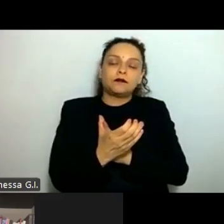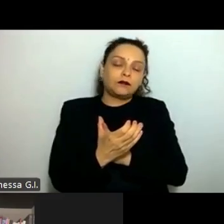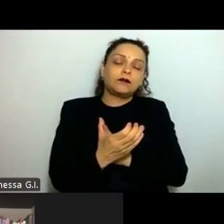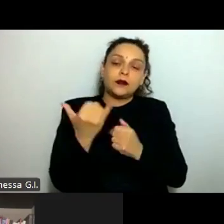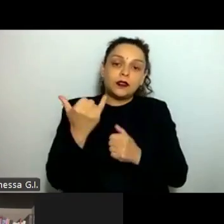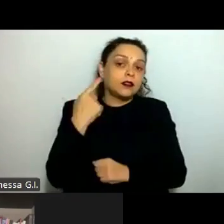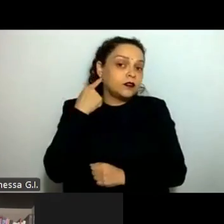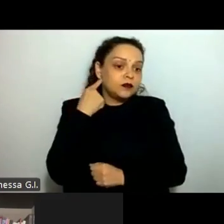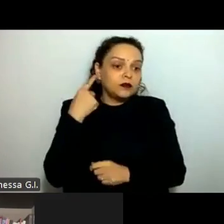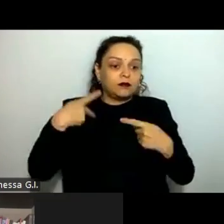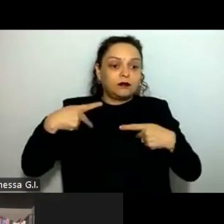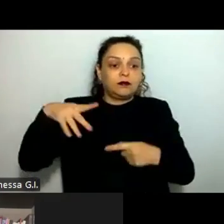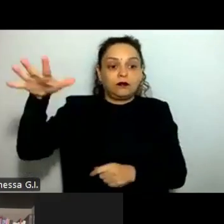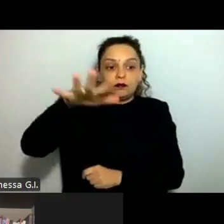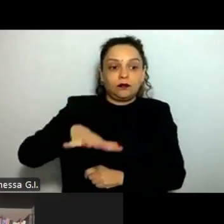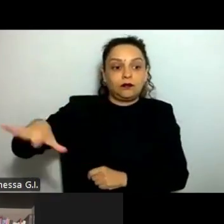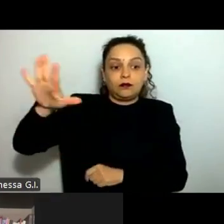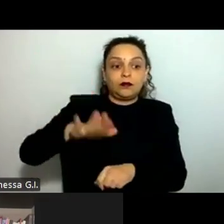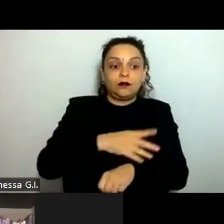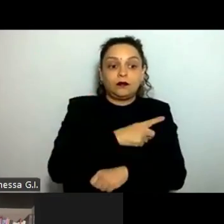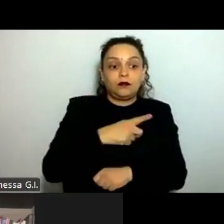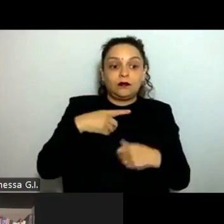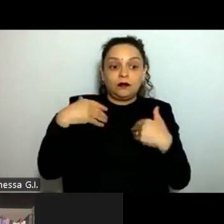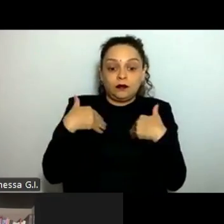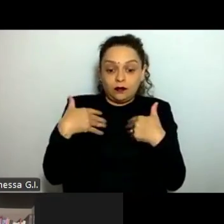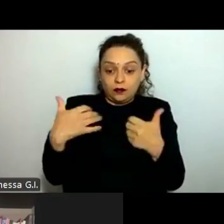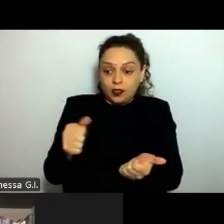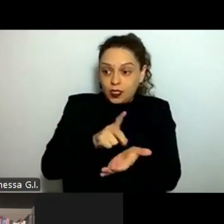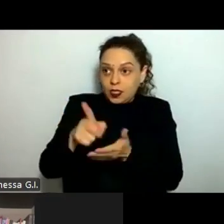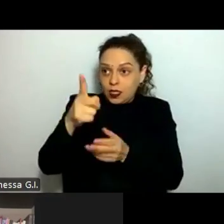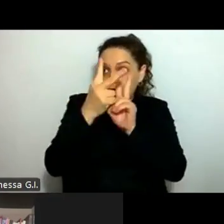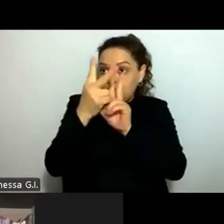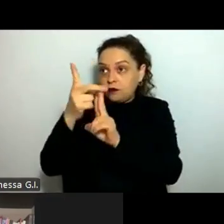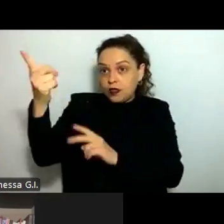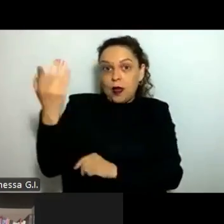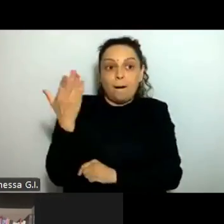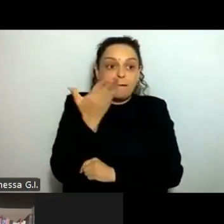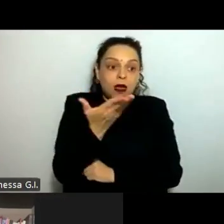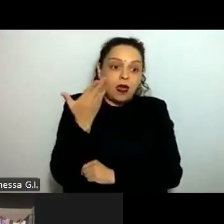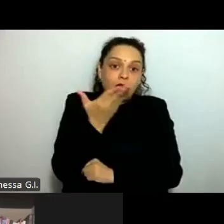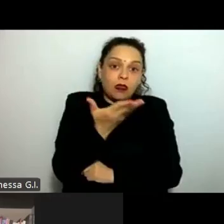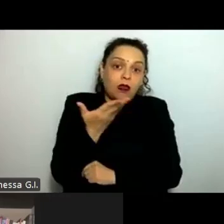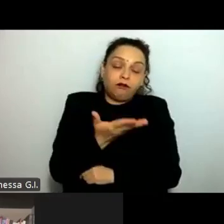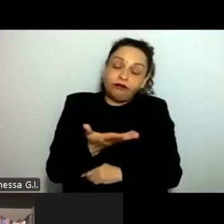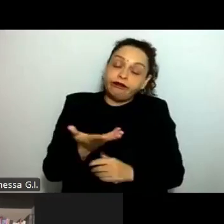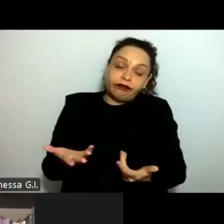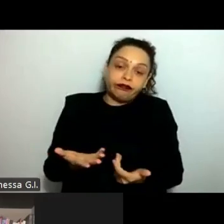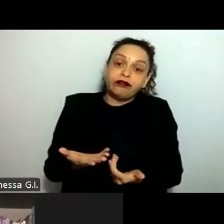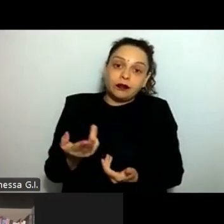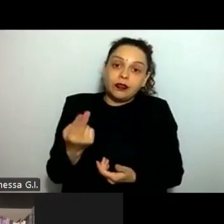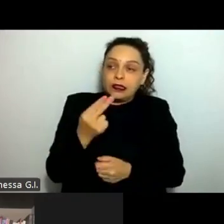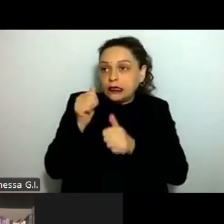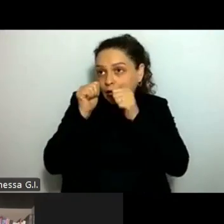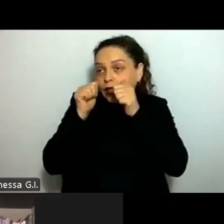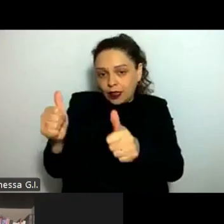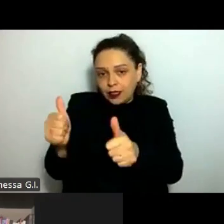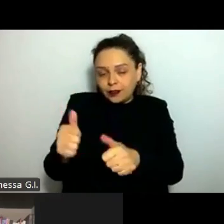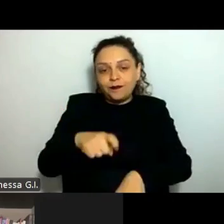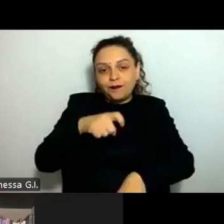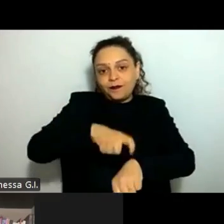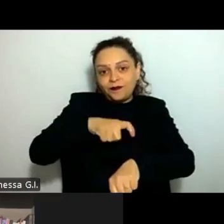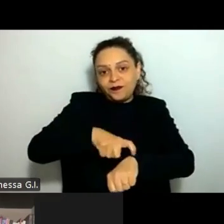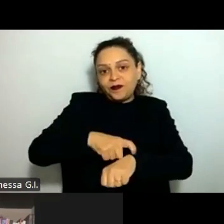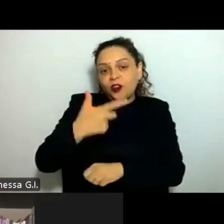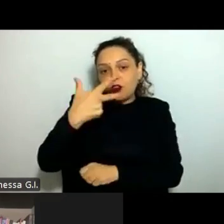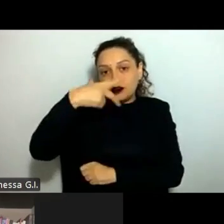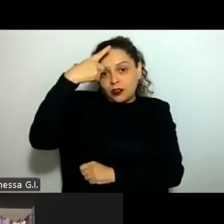ciudadanos, entendiendo que es un derecho también de los vecinos a hacer sus solicitudes. Pues sin más, siendo las 20 horas del 1 de julio